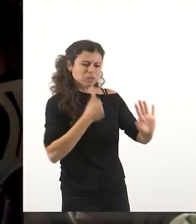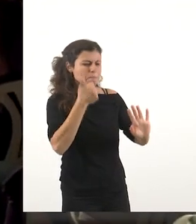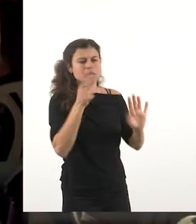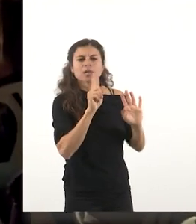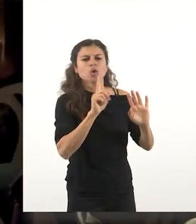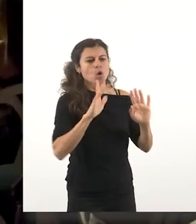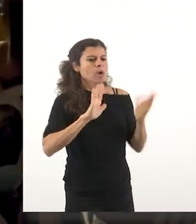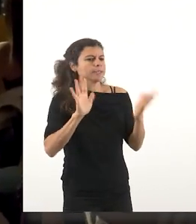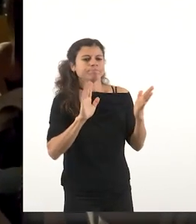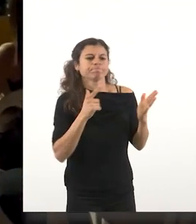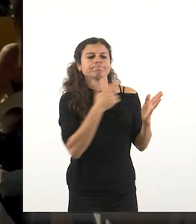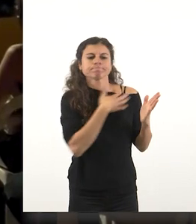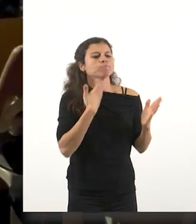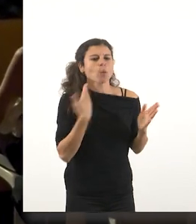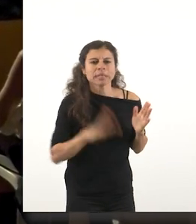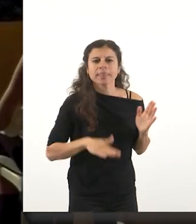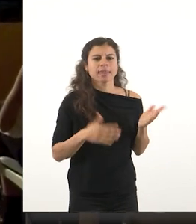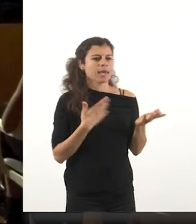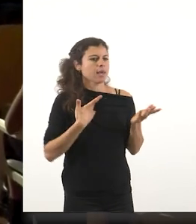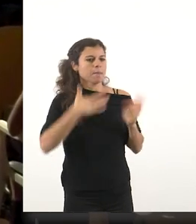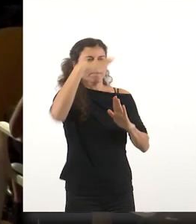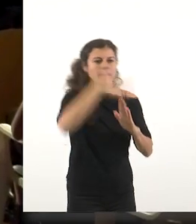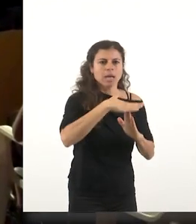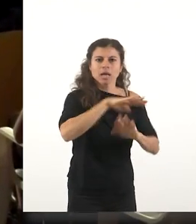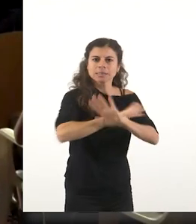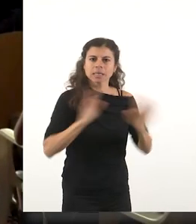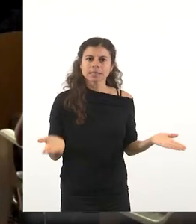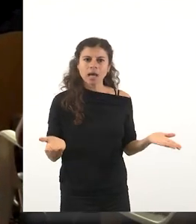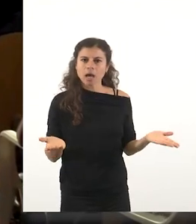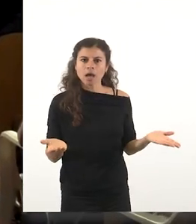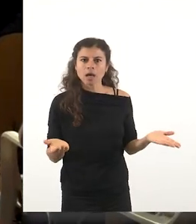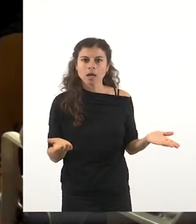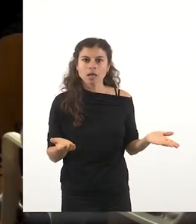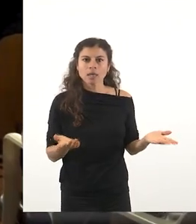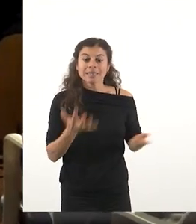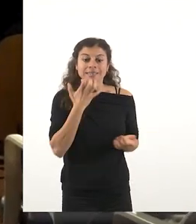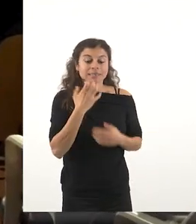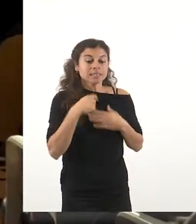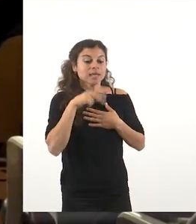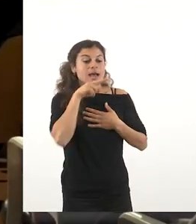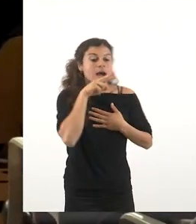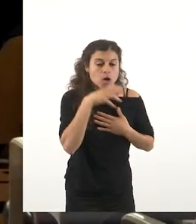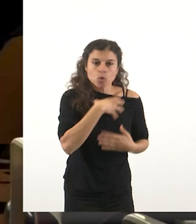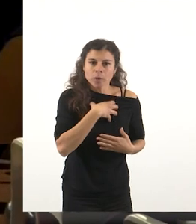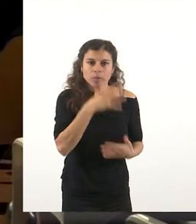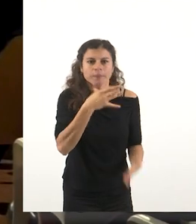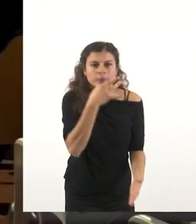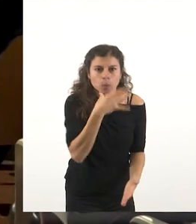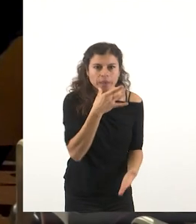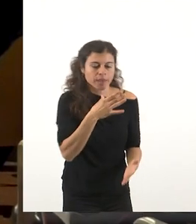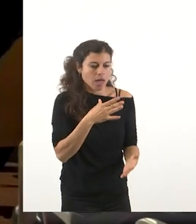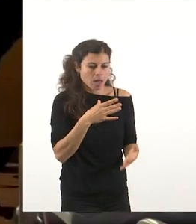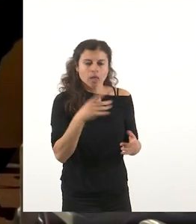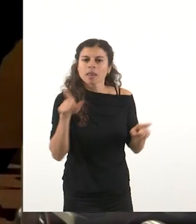no me apetece, que esto va a estar llegando más lejos. Y le dices al otro que no con la boca, pero si no puede, porque te da la H, porque te confunde más.